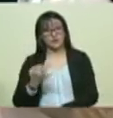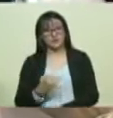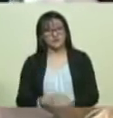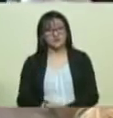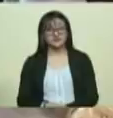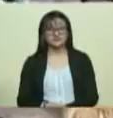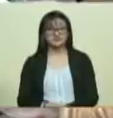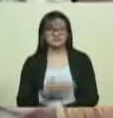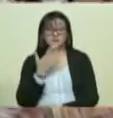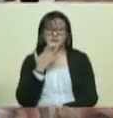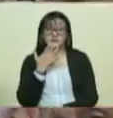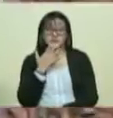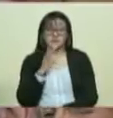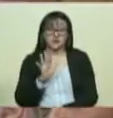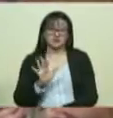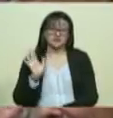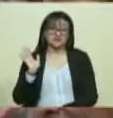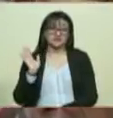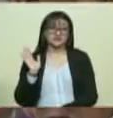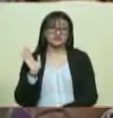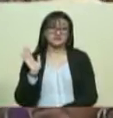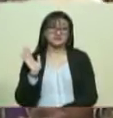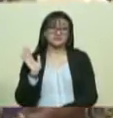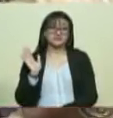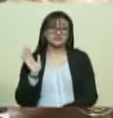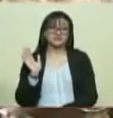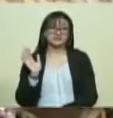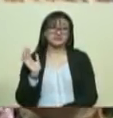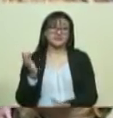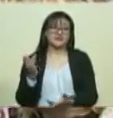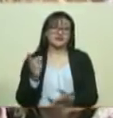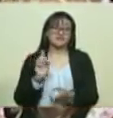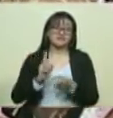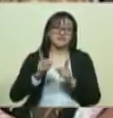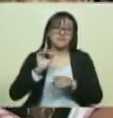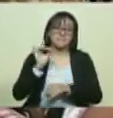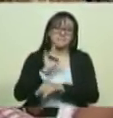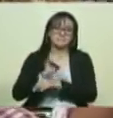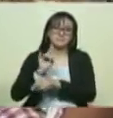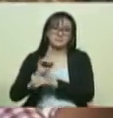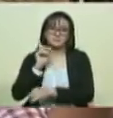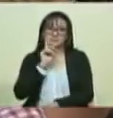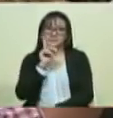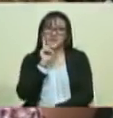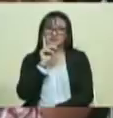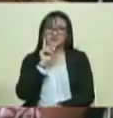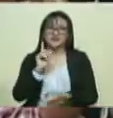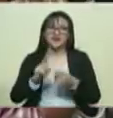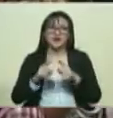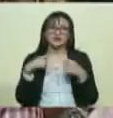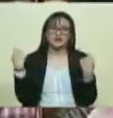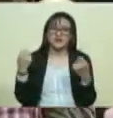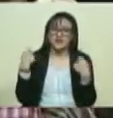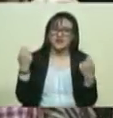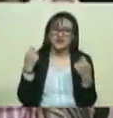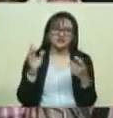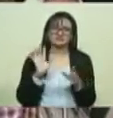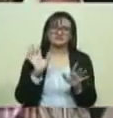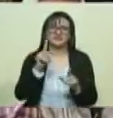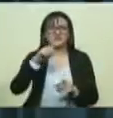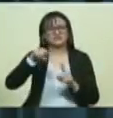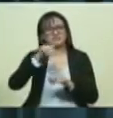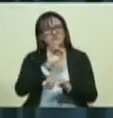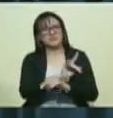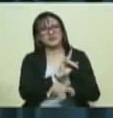si así fuera desmiente todo lo que venía diciendo la élite y propagandísticas y la élite